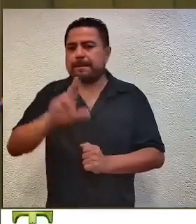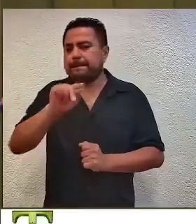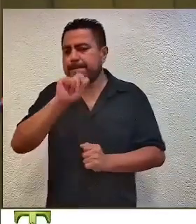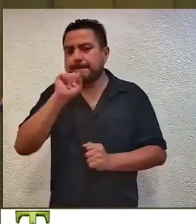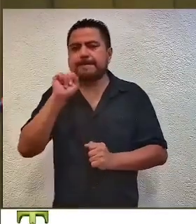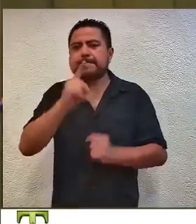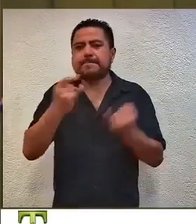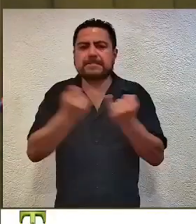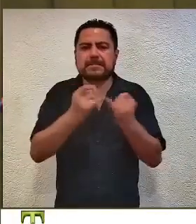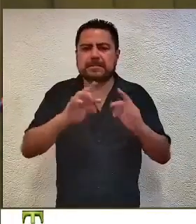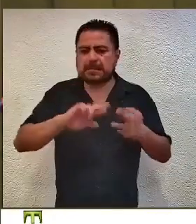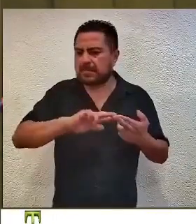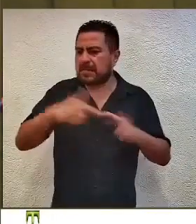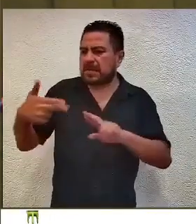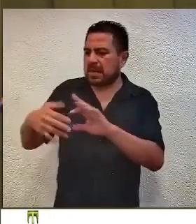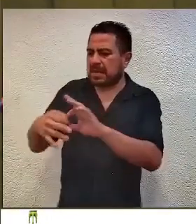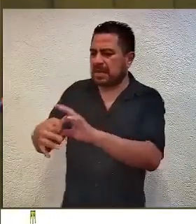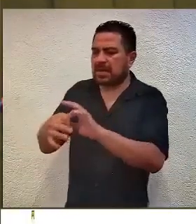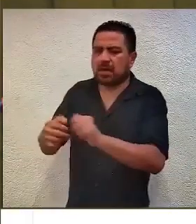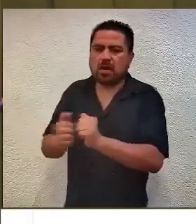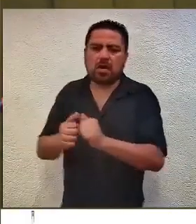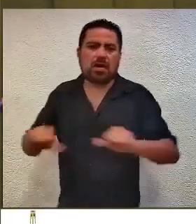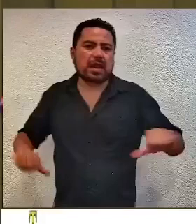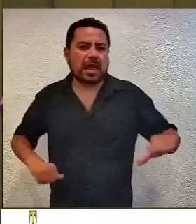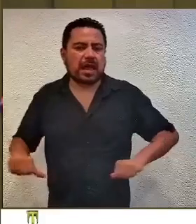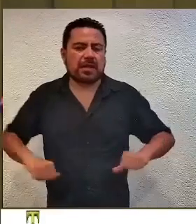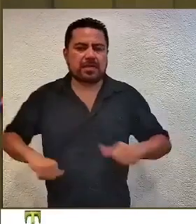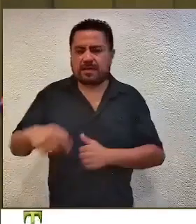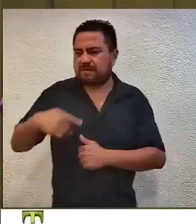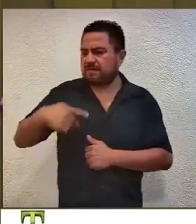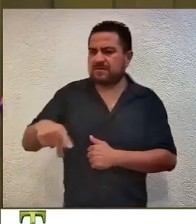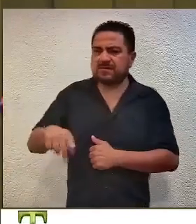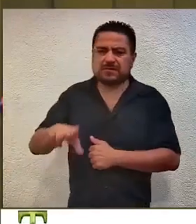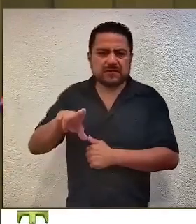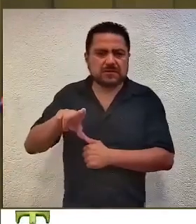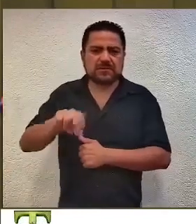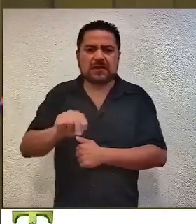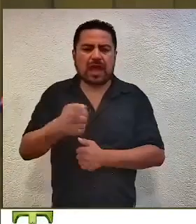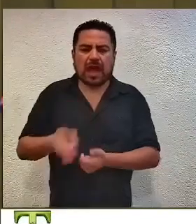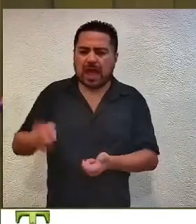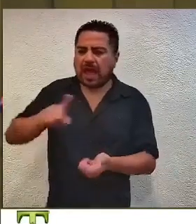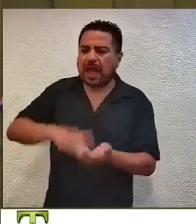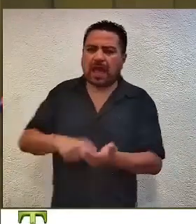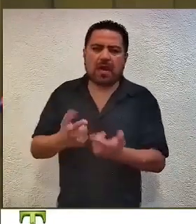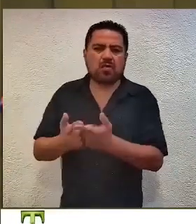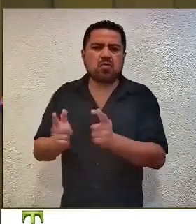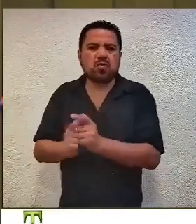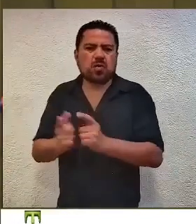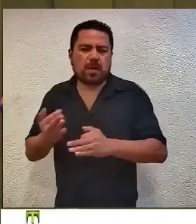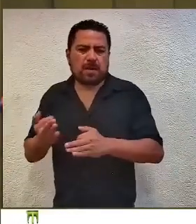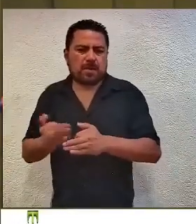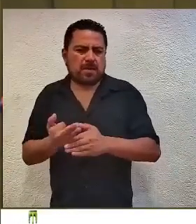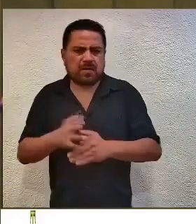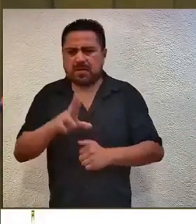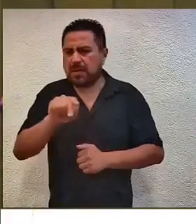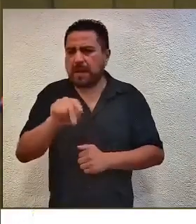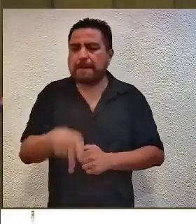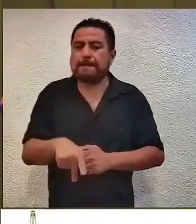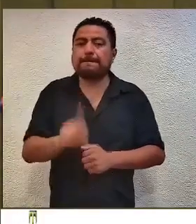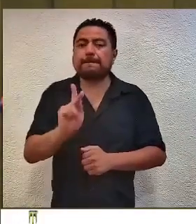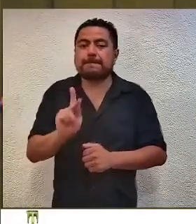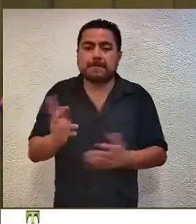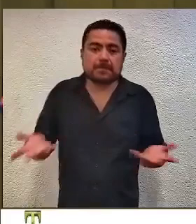se relacionan con actividades propias e internas del partido político. Pero aún